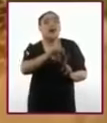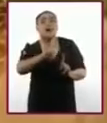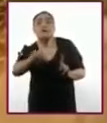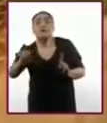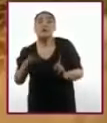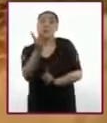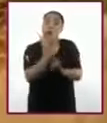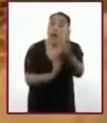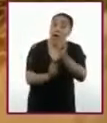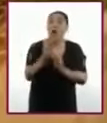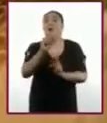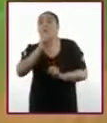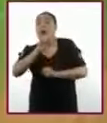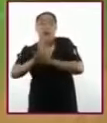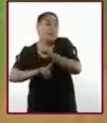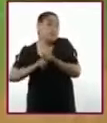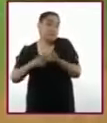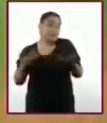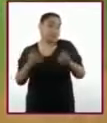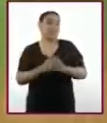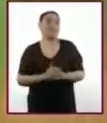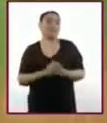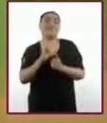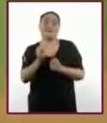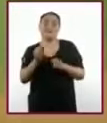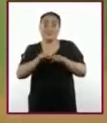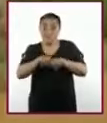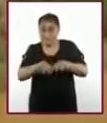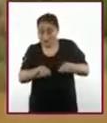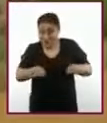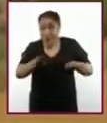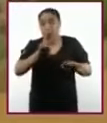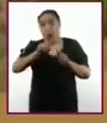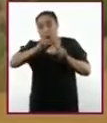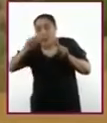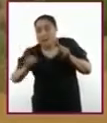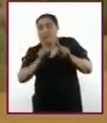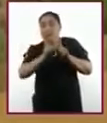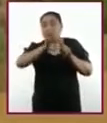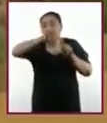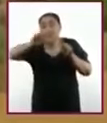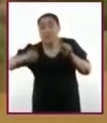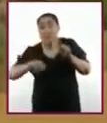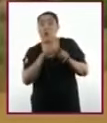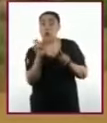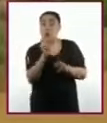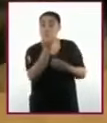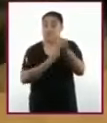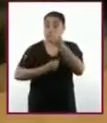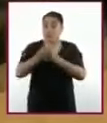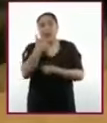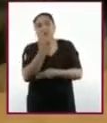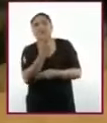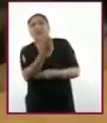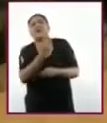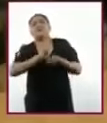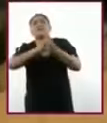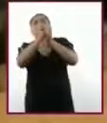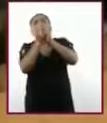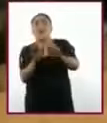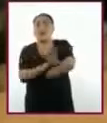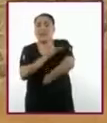sean plantas o animales. En una cadena o red alimentaria, durante la alimentación, se puede inferir que la energía se transfiere de